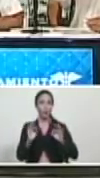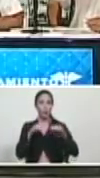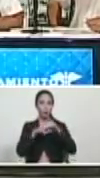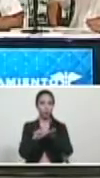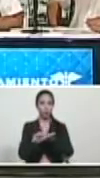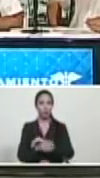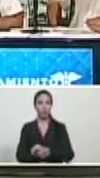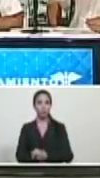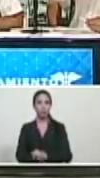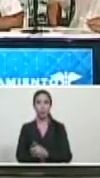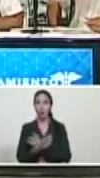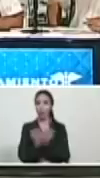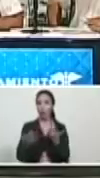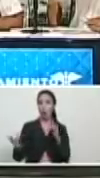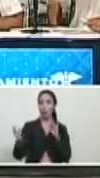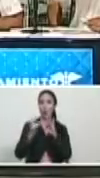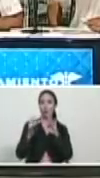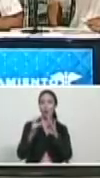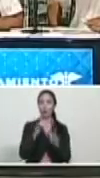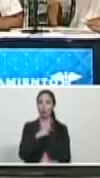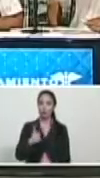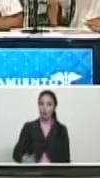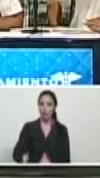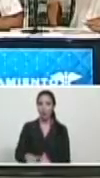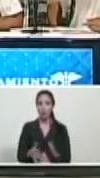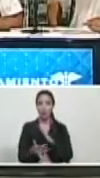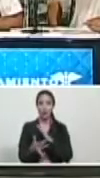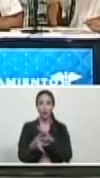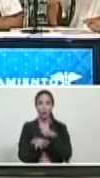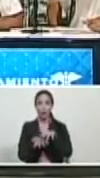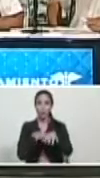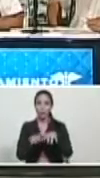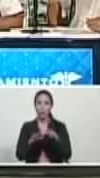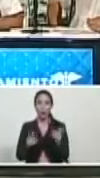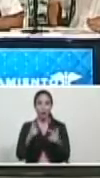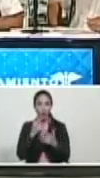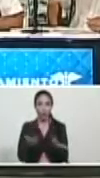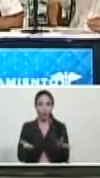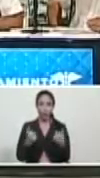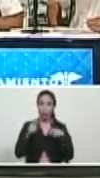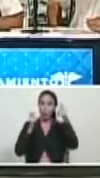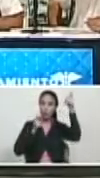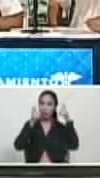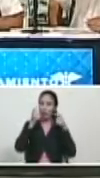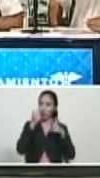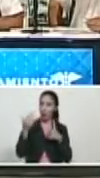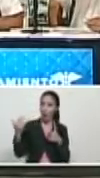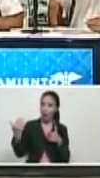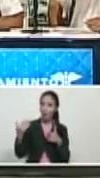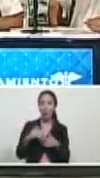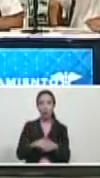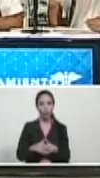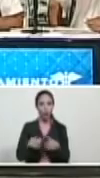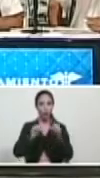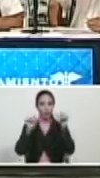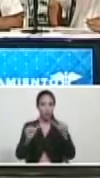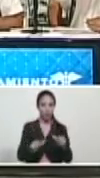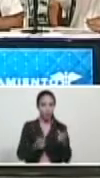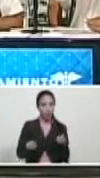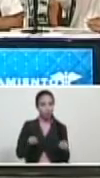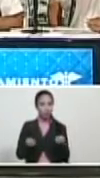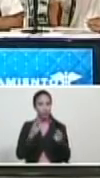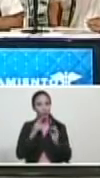instalaron junto a China, con la tecnología más moderna que nos dejó nuestro comandante Chávez, tenemos el sistema para tener el